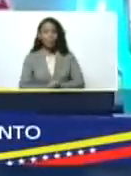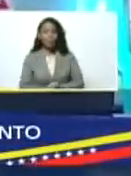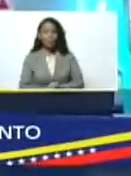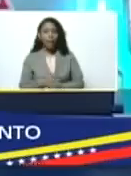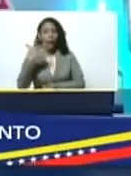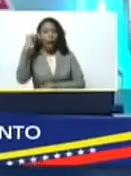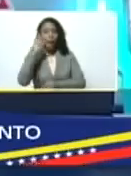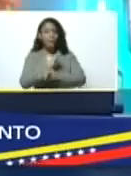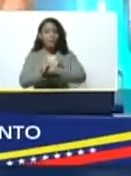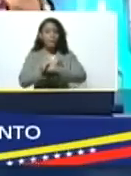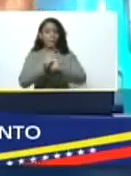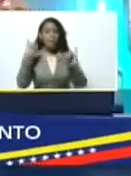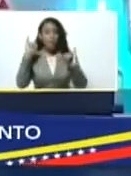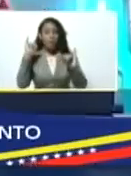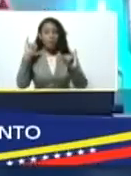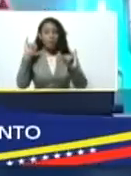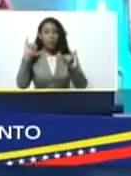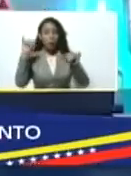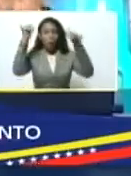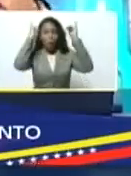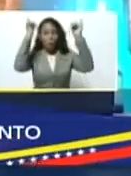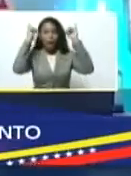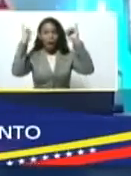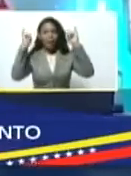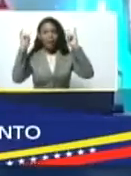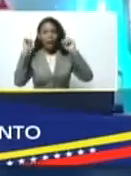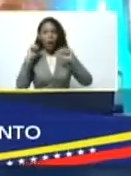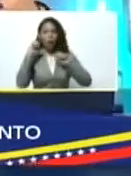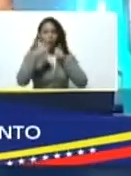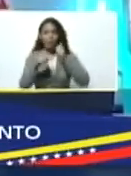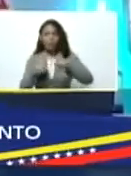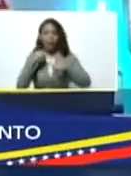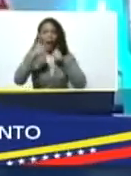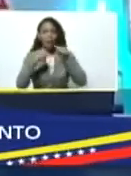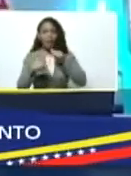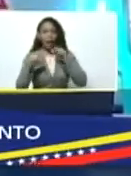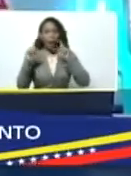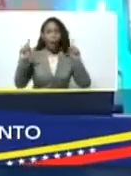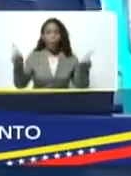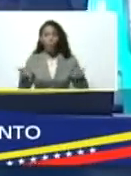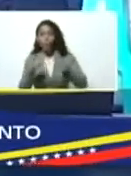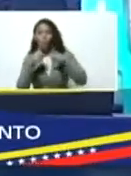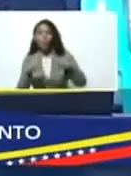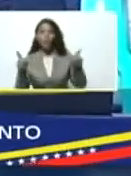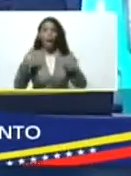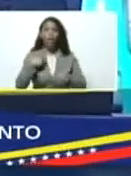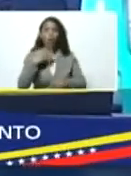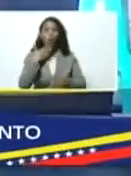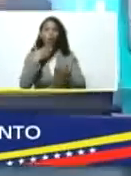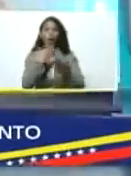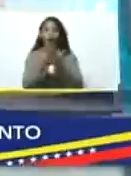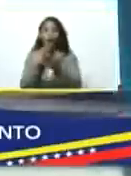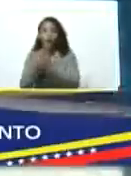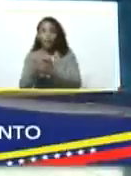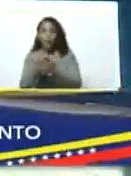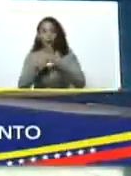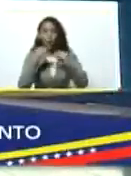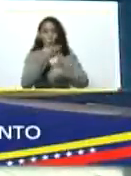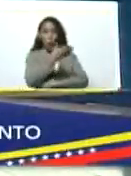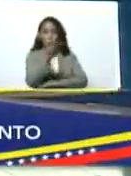que terminarla con rumba, con salsa, con música. Les doy las gracias a todos